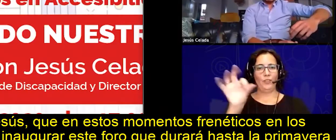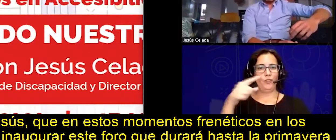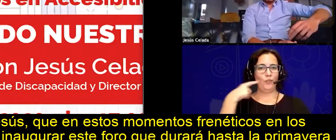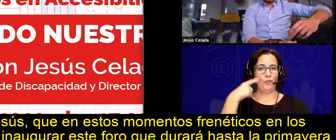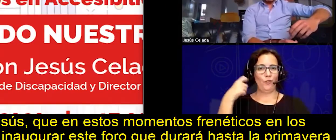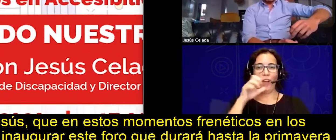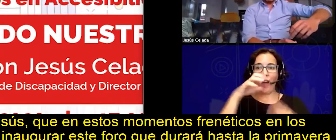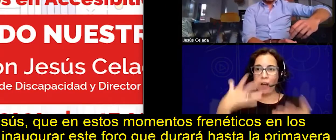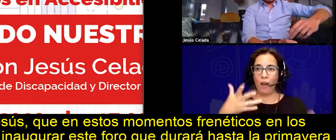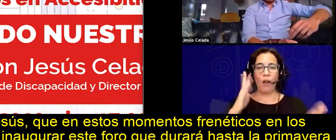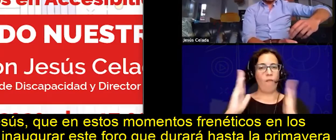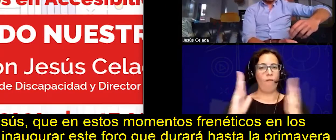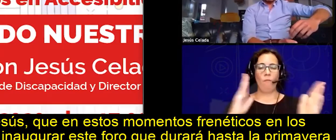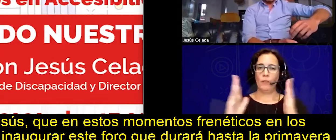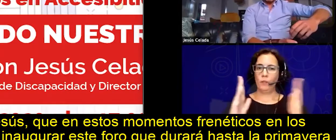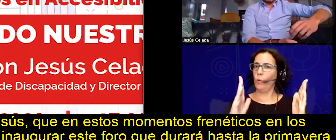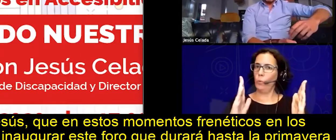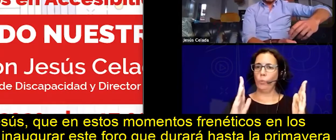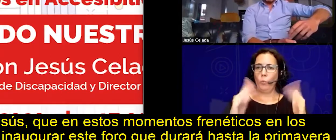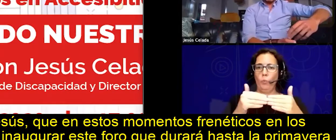nos encontramos, inaugurar este